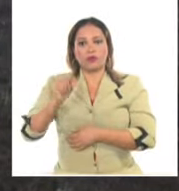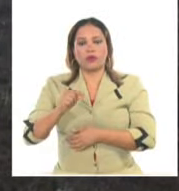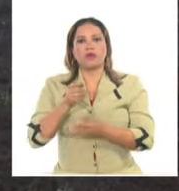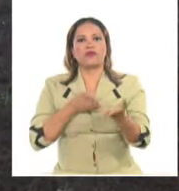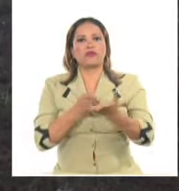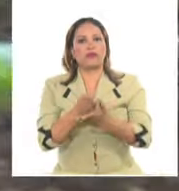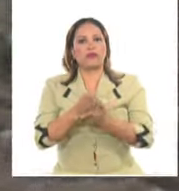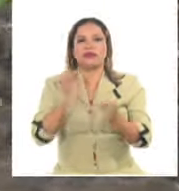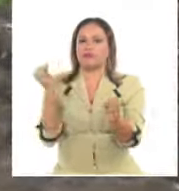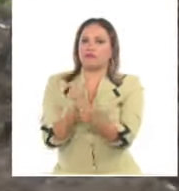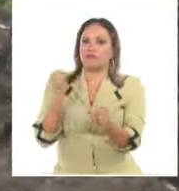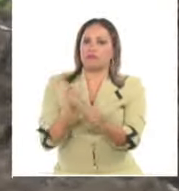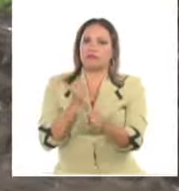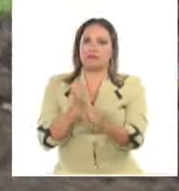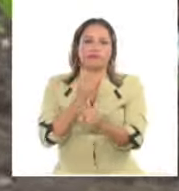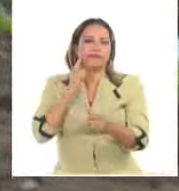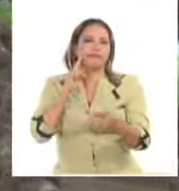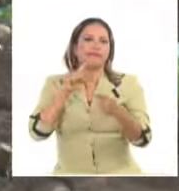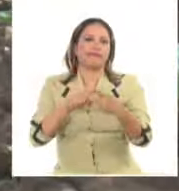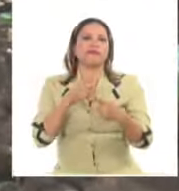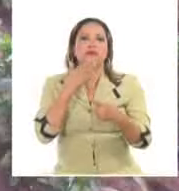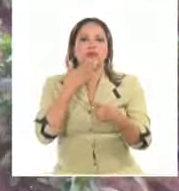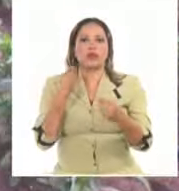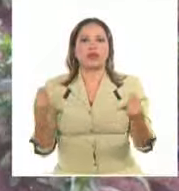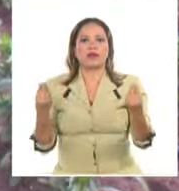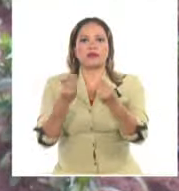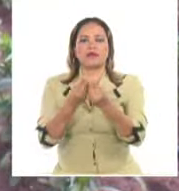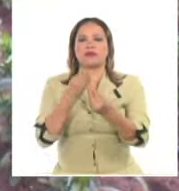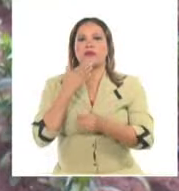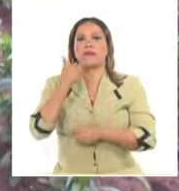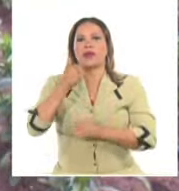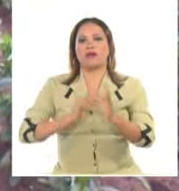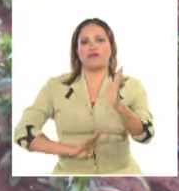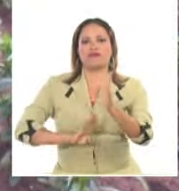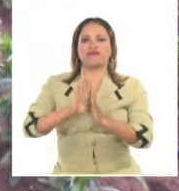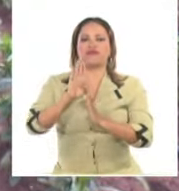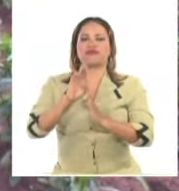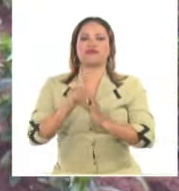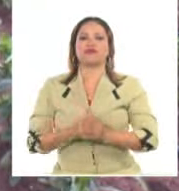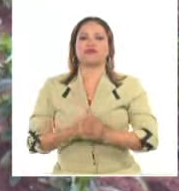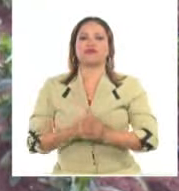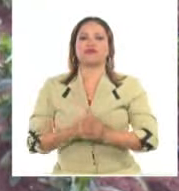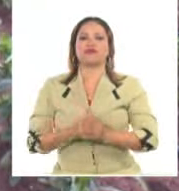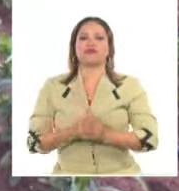firmes porque juntos pueden más. Mejía Osorio, Canal Cubano de Noticias.